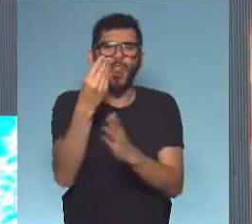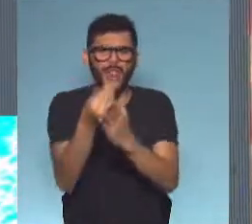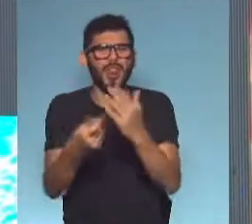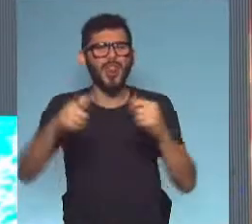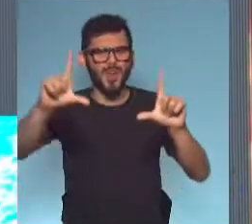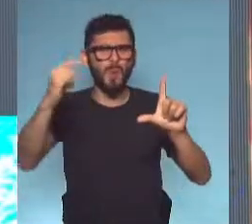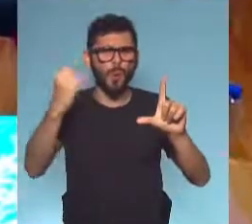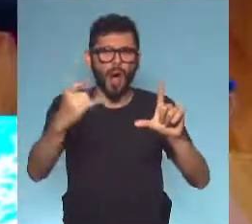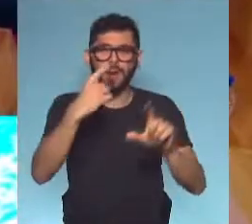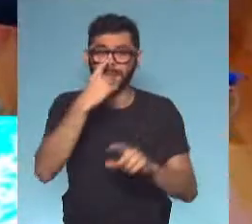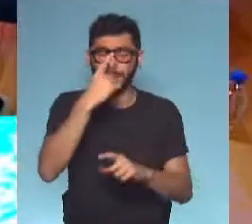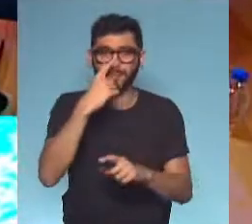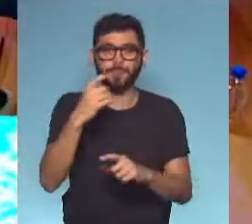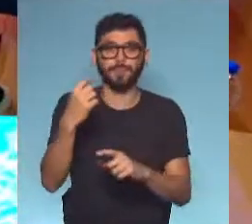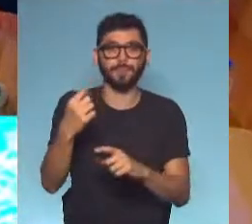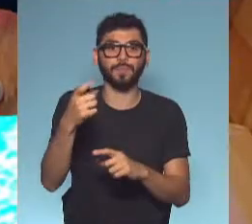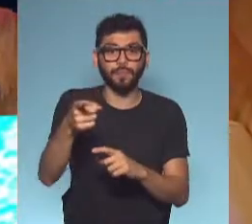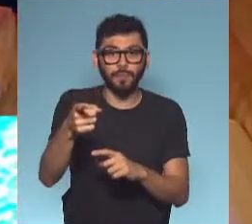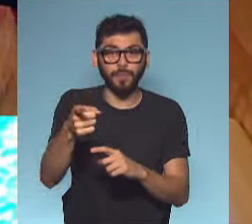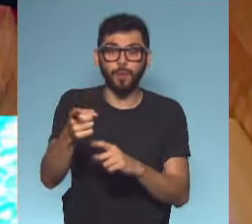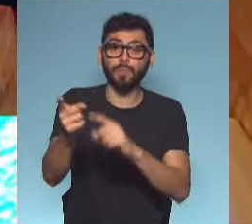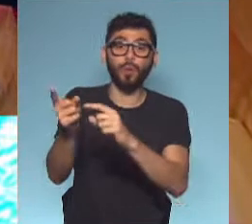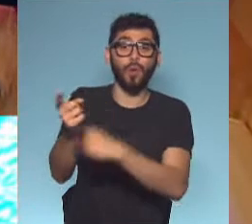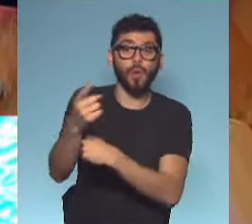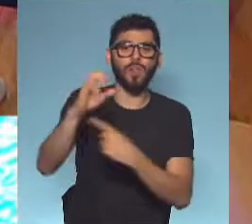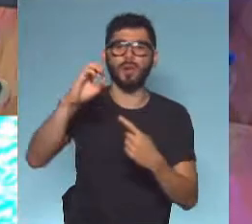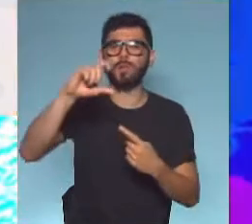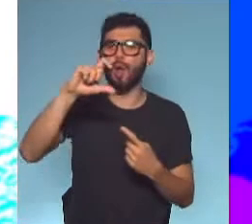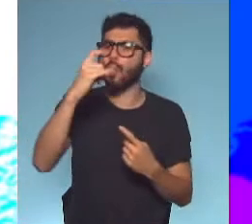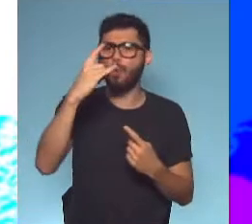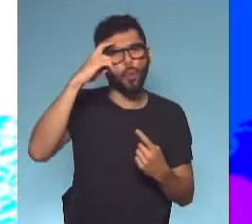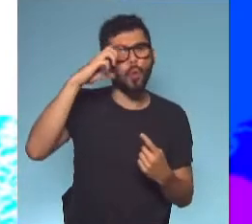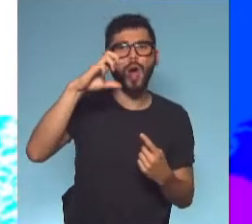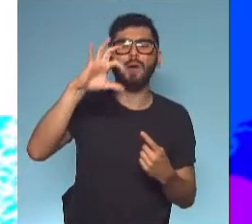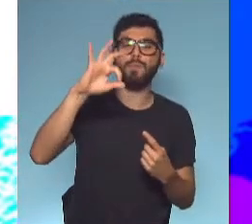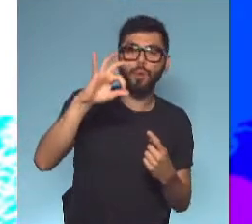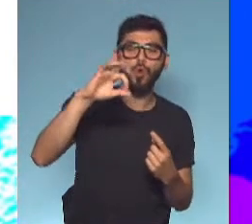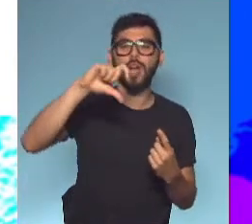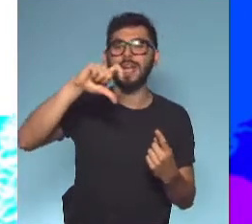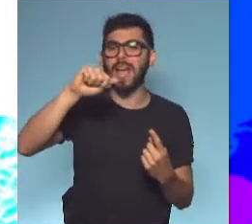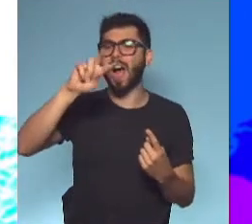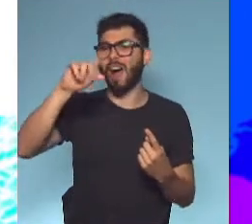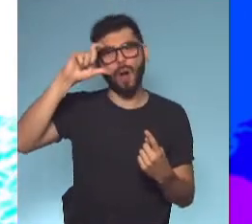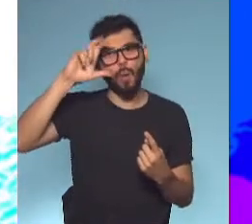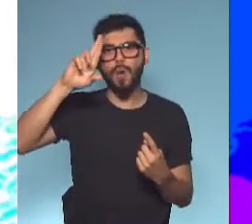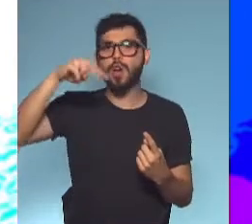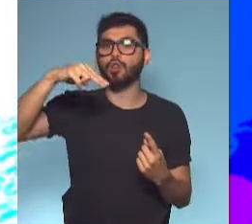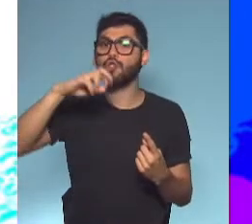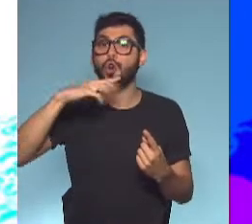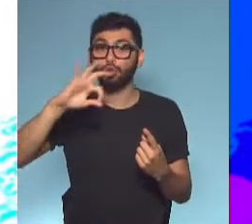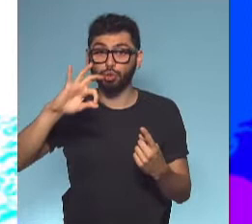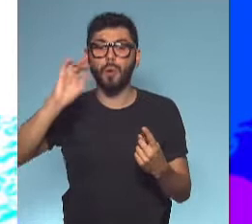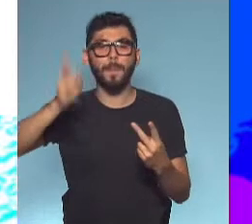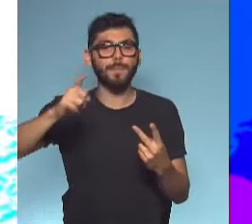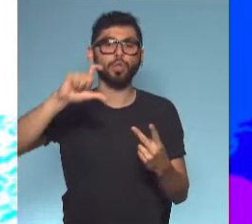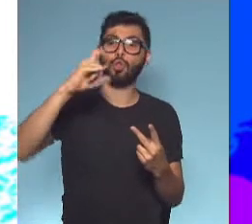poder verlo. Está conformado por cuerpos cavernosos, cuerpos esponjosos, y esa parte va por dentro, ¿no? Ahí vemos